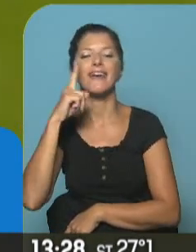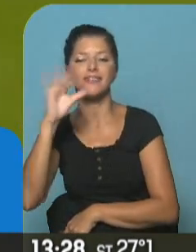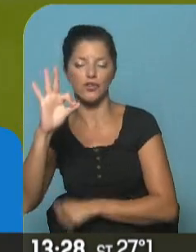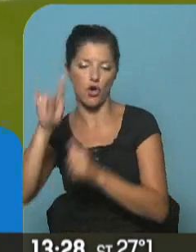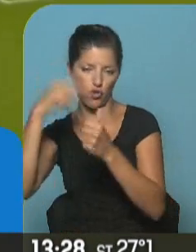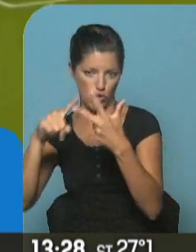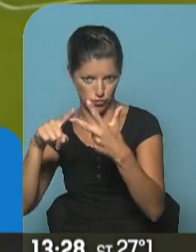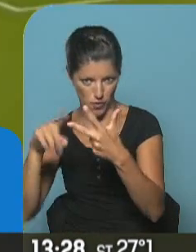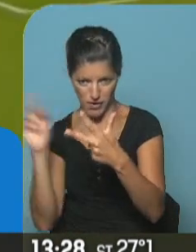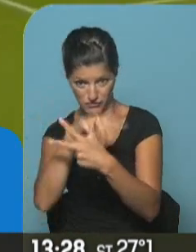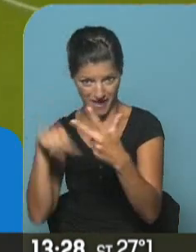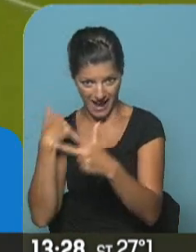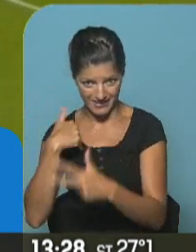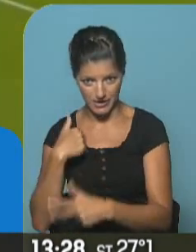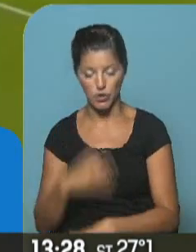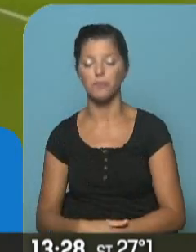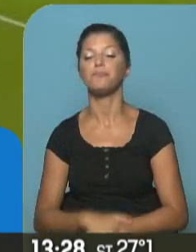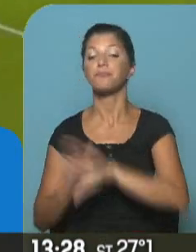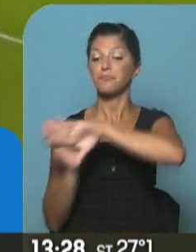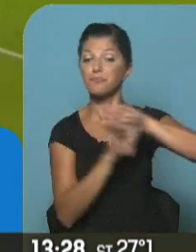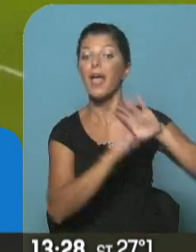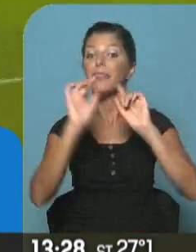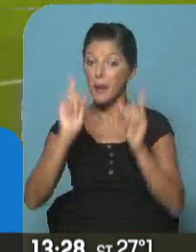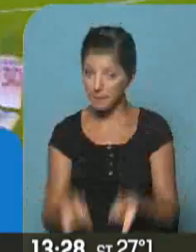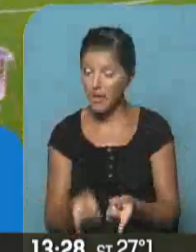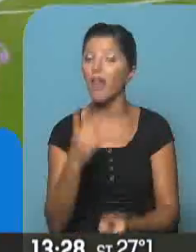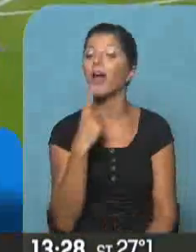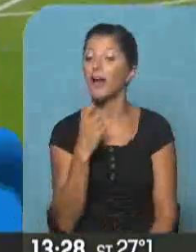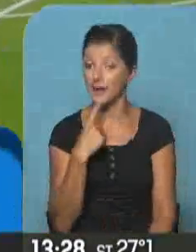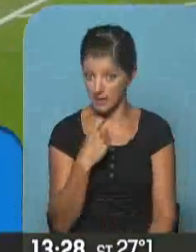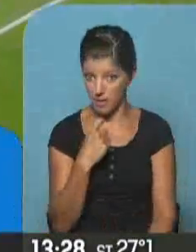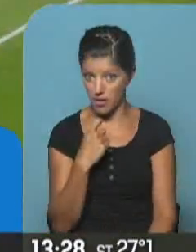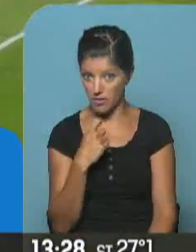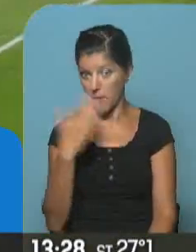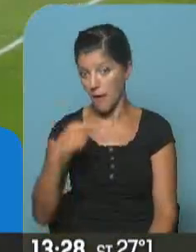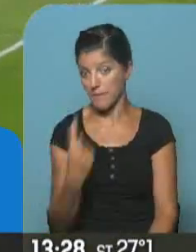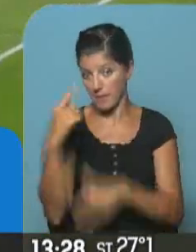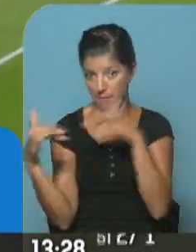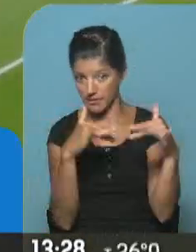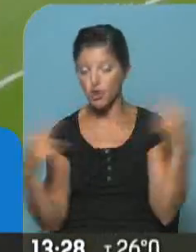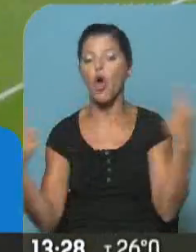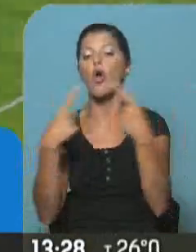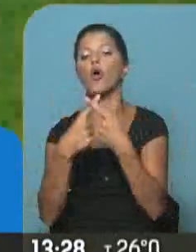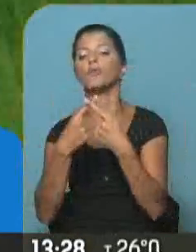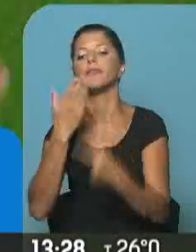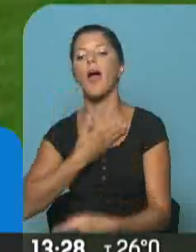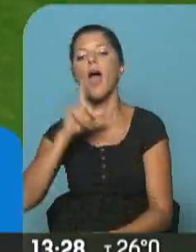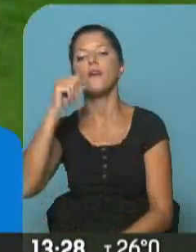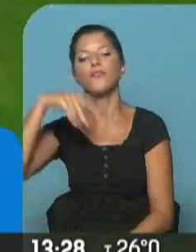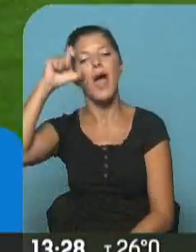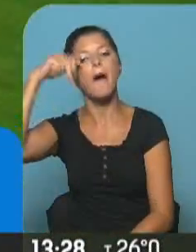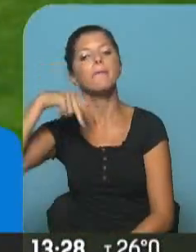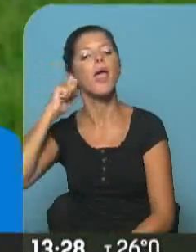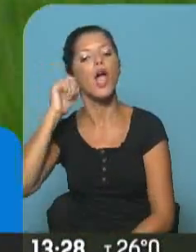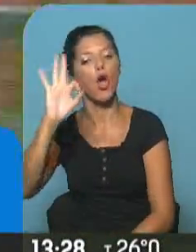grandes encuentros. ¡Qué partido para debutar! River tendrá como rival al Flamengo en Brasil, en el